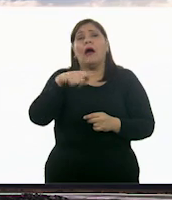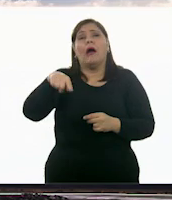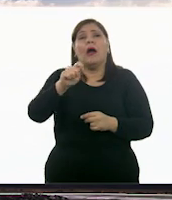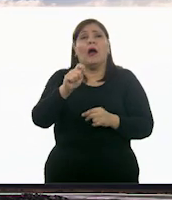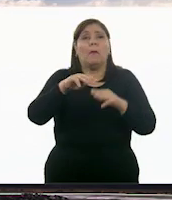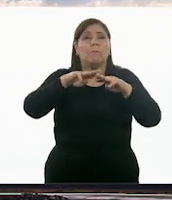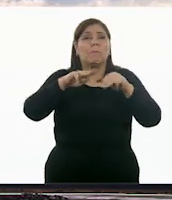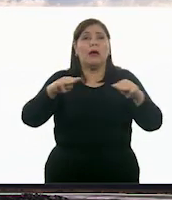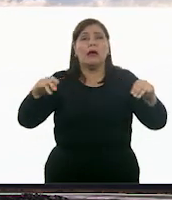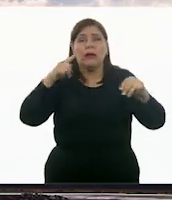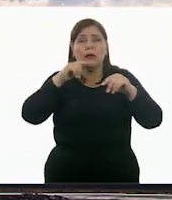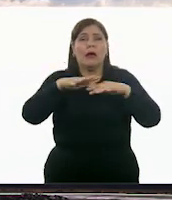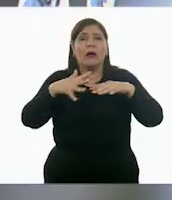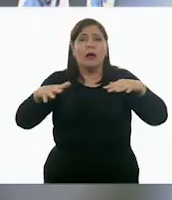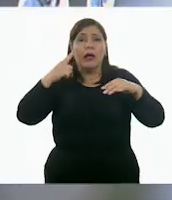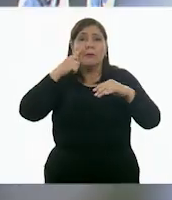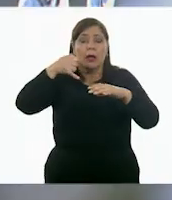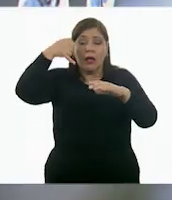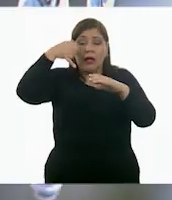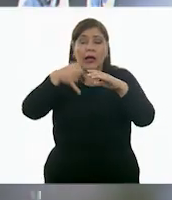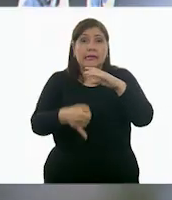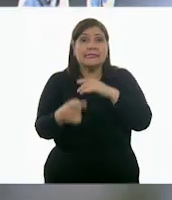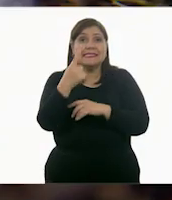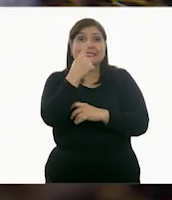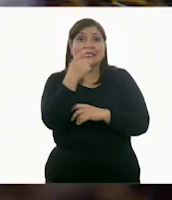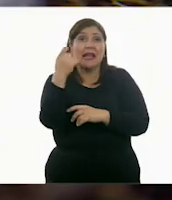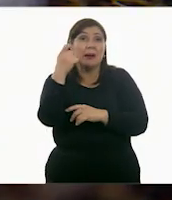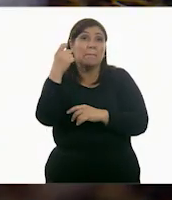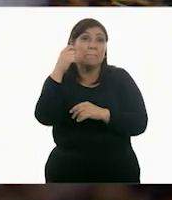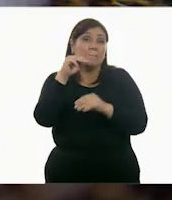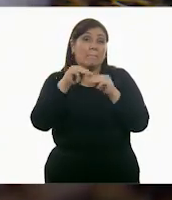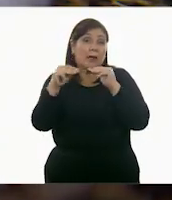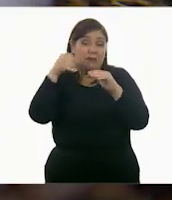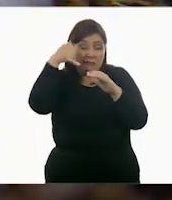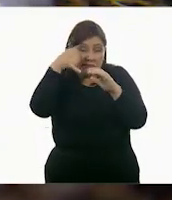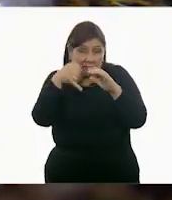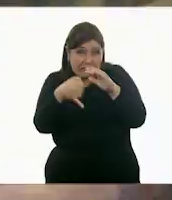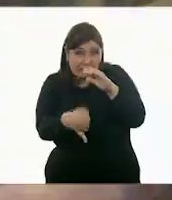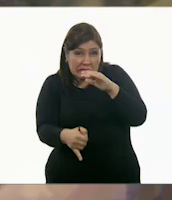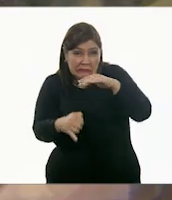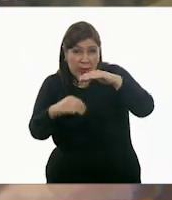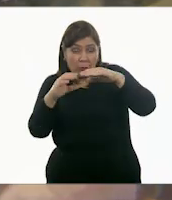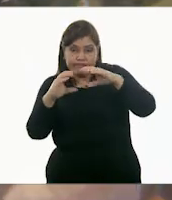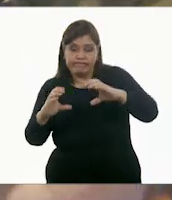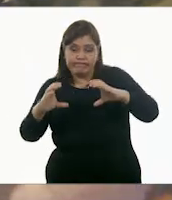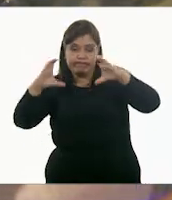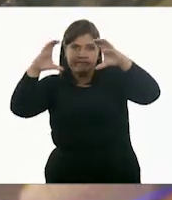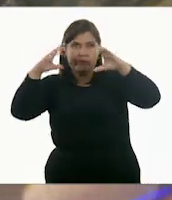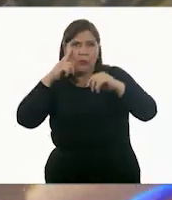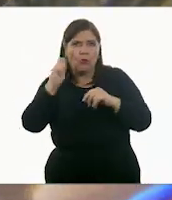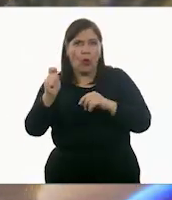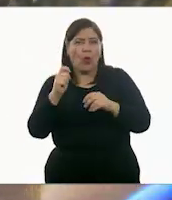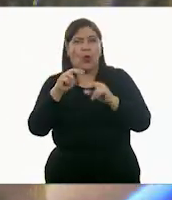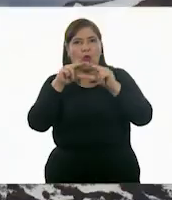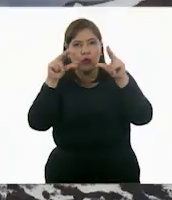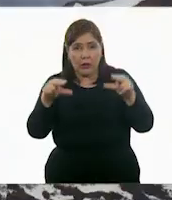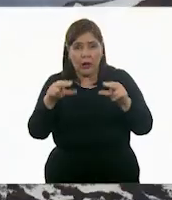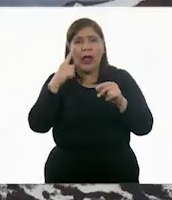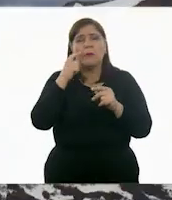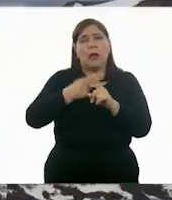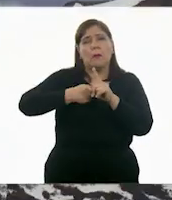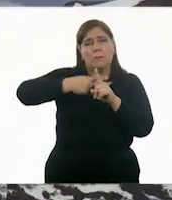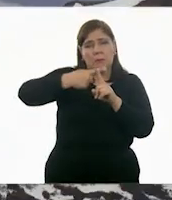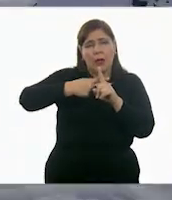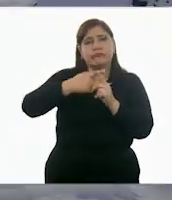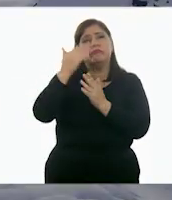hallaban 100 metros por debajo del nivel actual. La temperatura de los extremos norte y sur